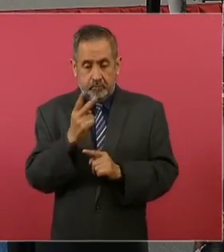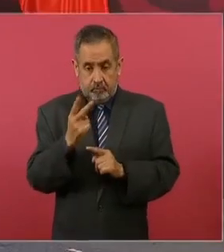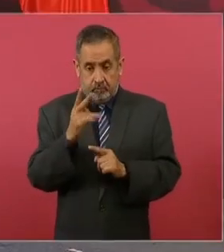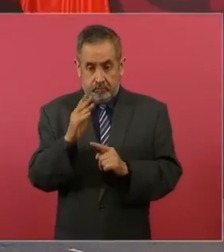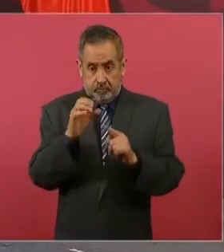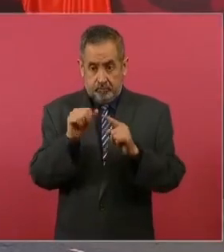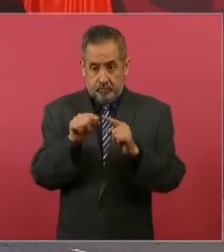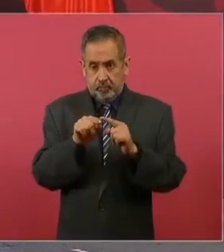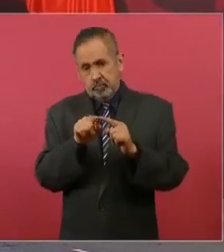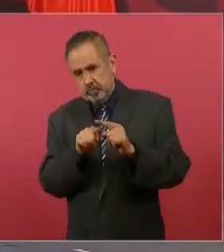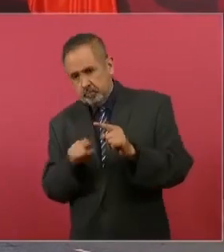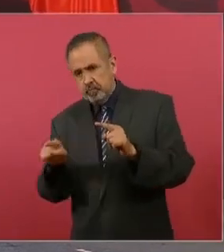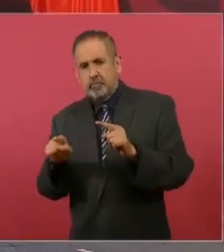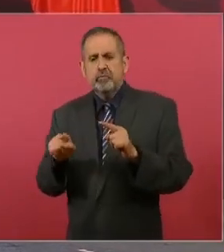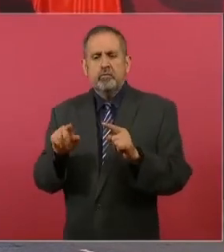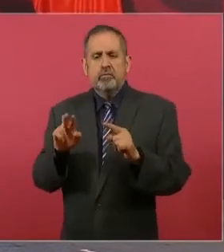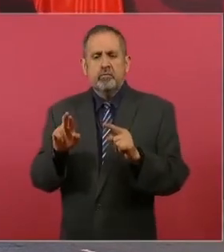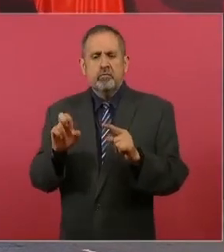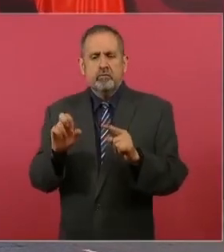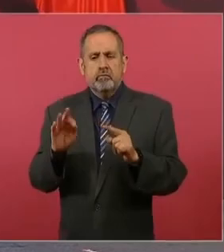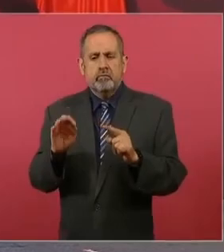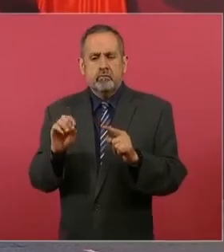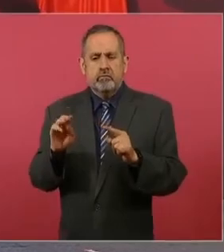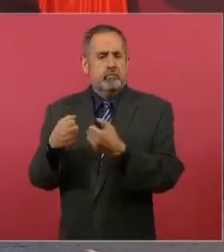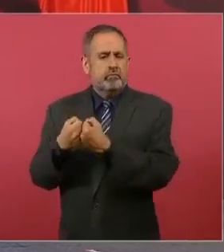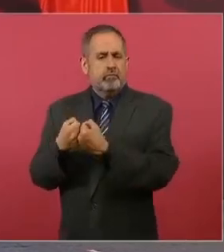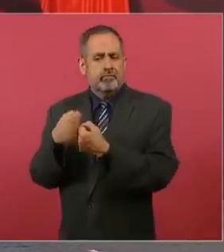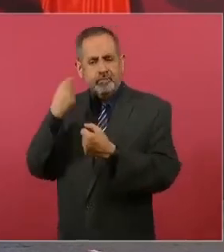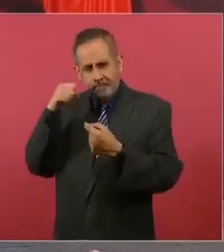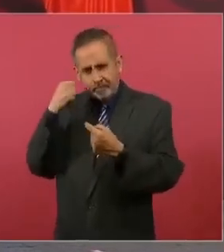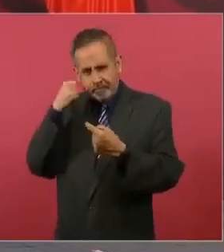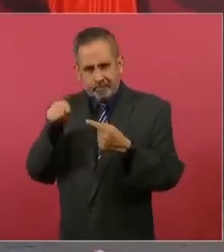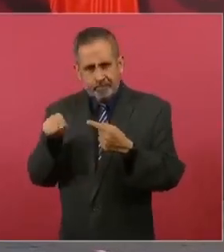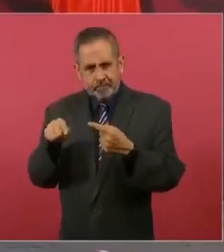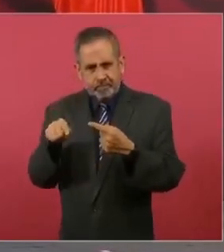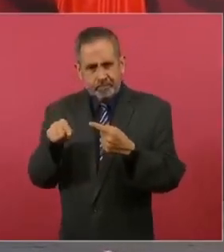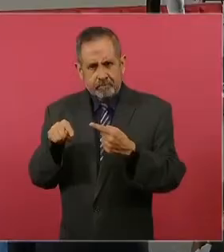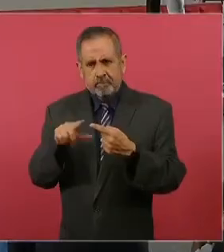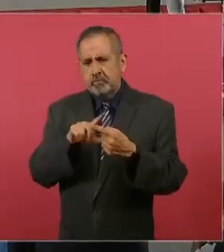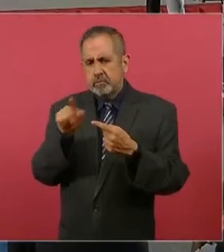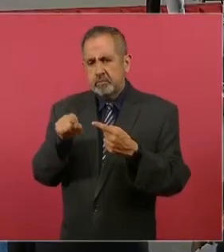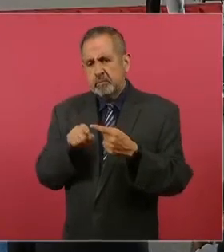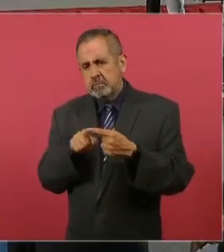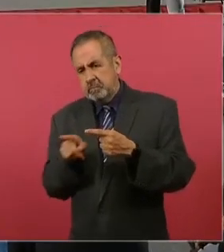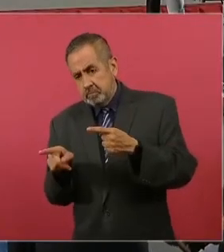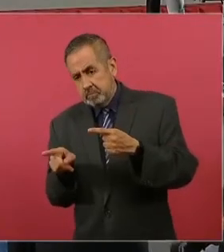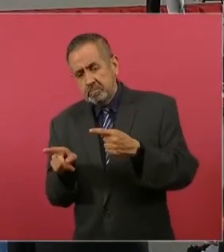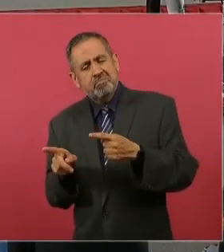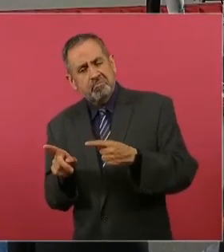a Reforma, límites con Tabasco, y de ahí a la península.